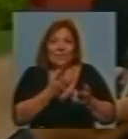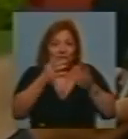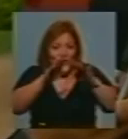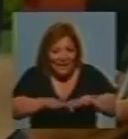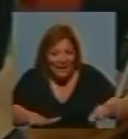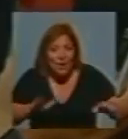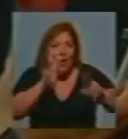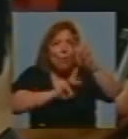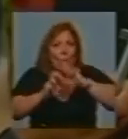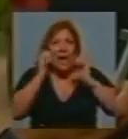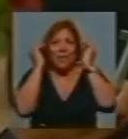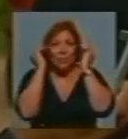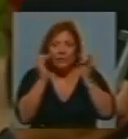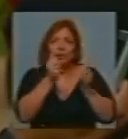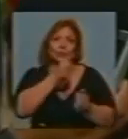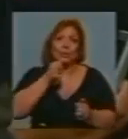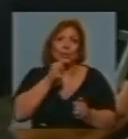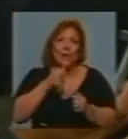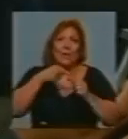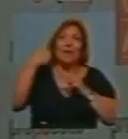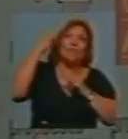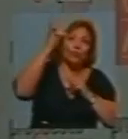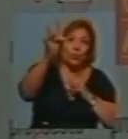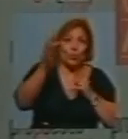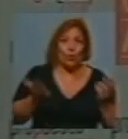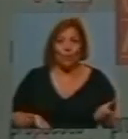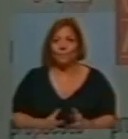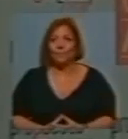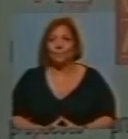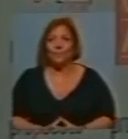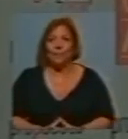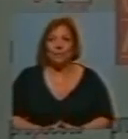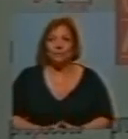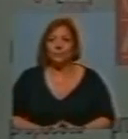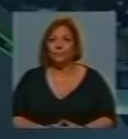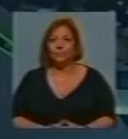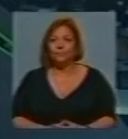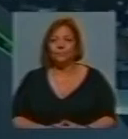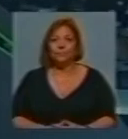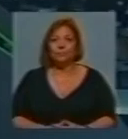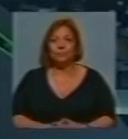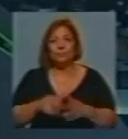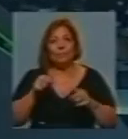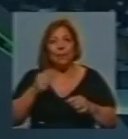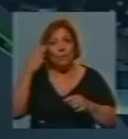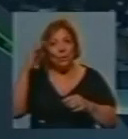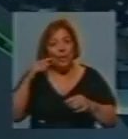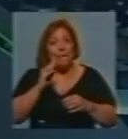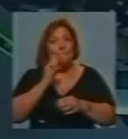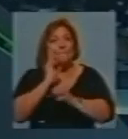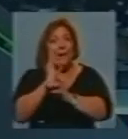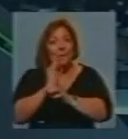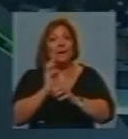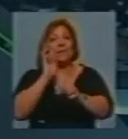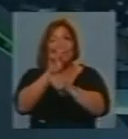a que se busquen soluciones para dentro de unos cuantos años. Miremos los términos comparados. Autoridades de primaria visitaron la